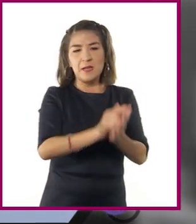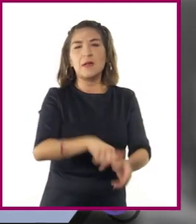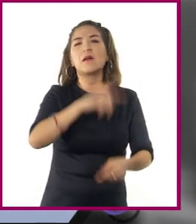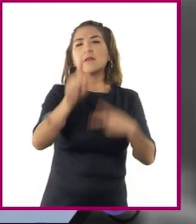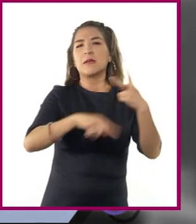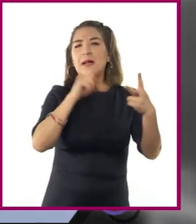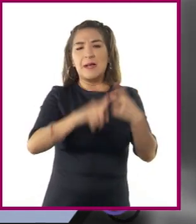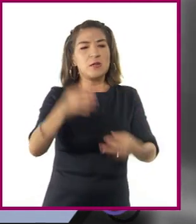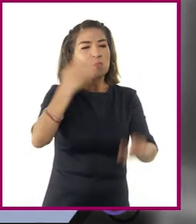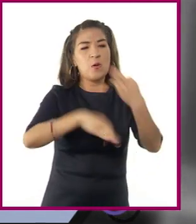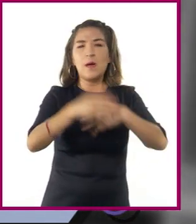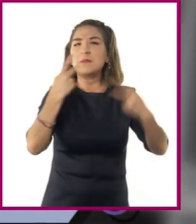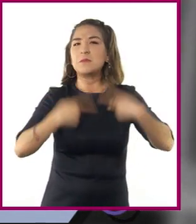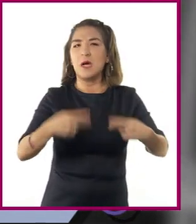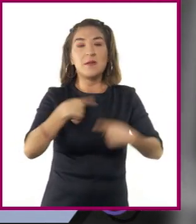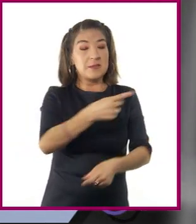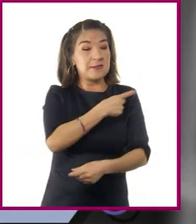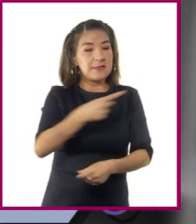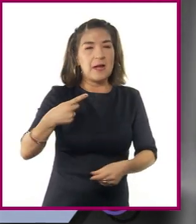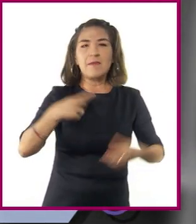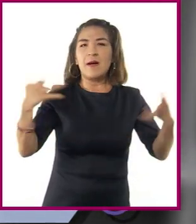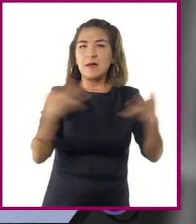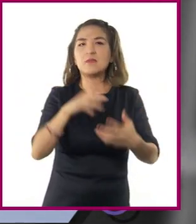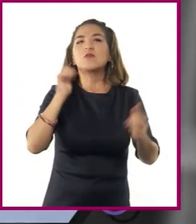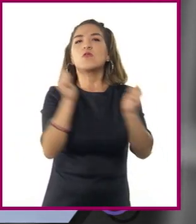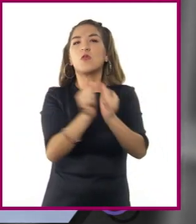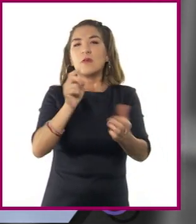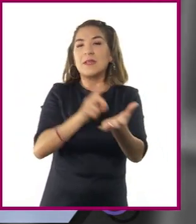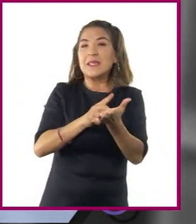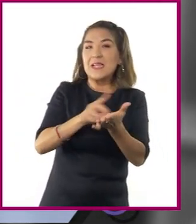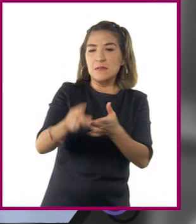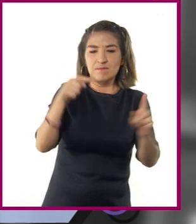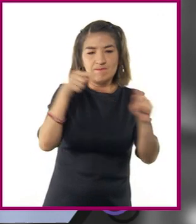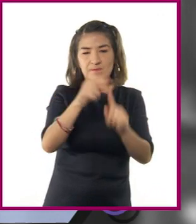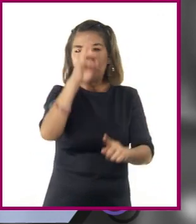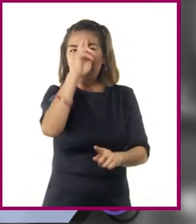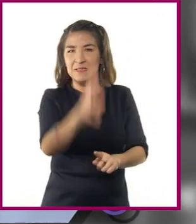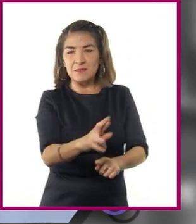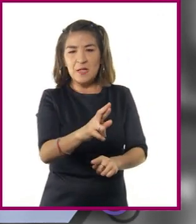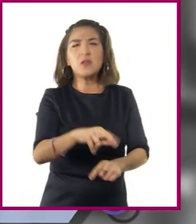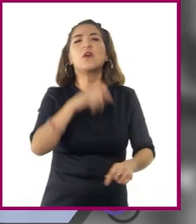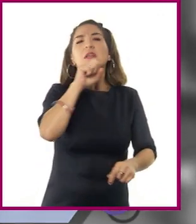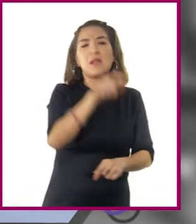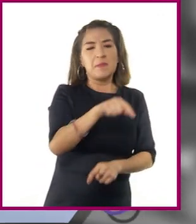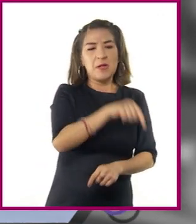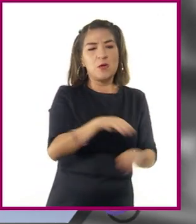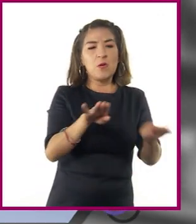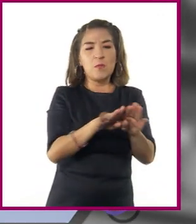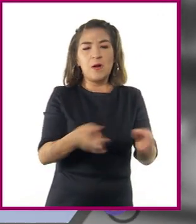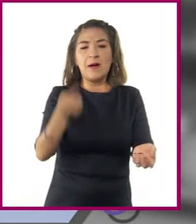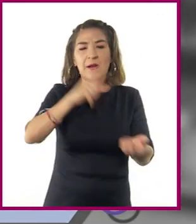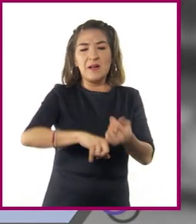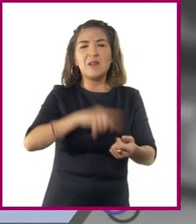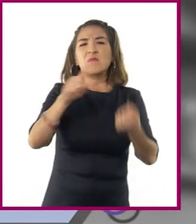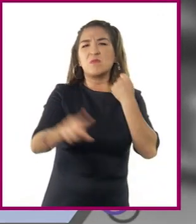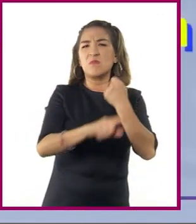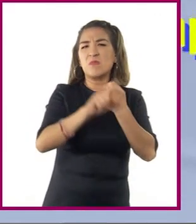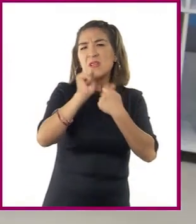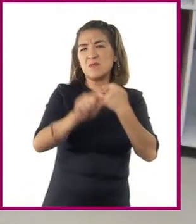las personas estamos obligadas a conducirnos con apego a derecho. Y número 3, impide la concentración de